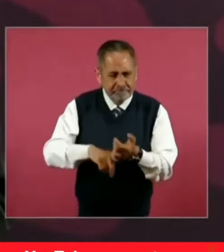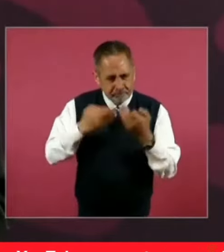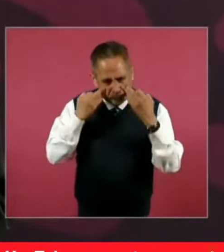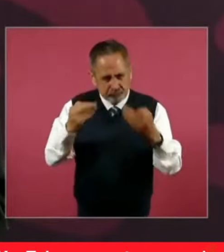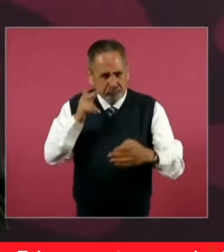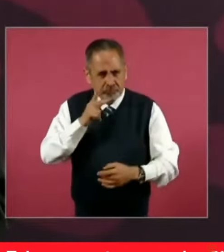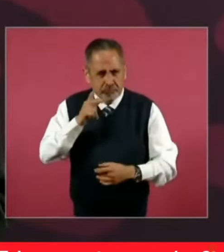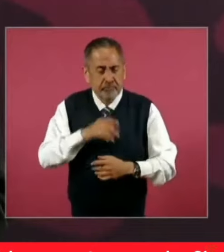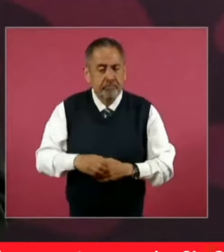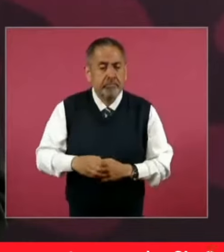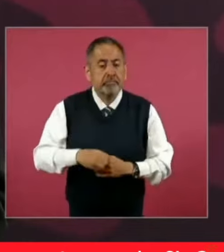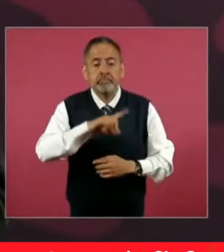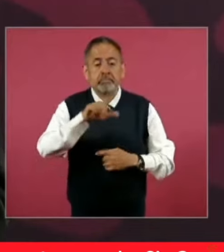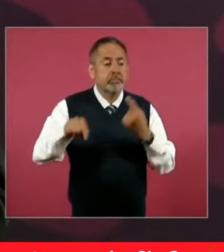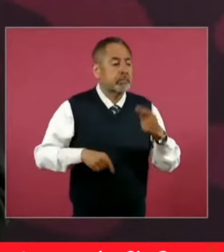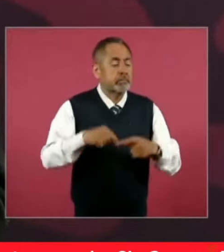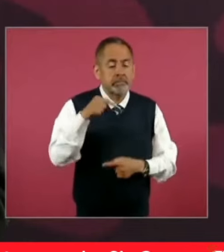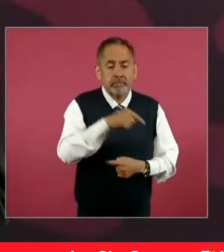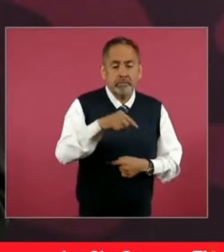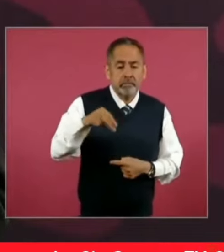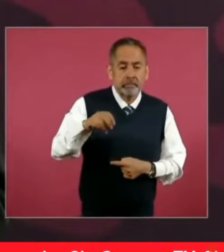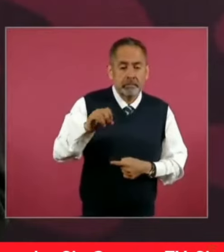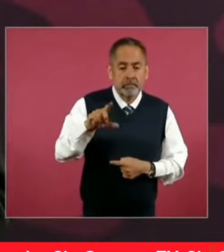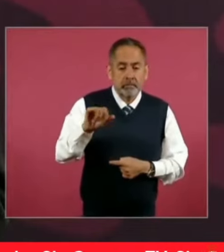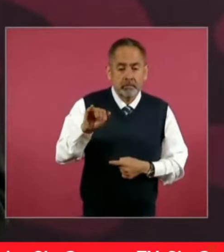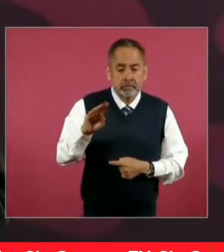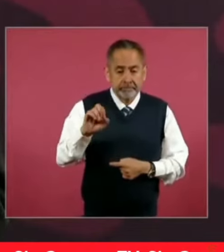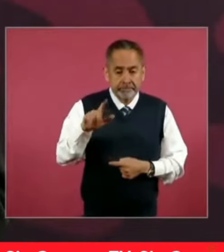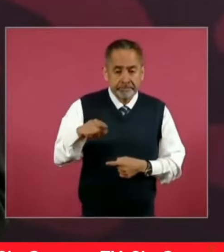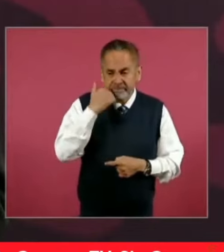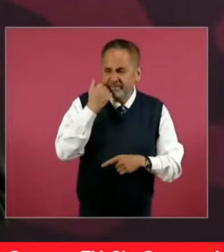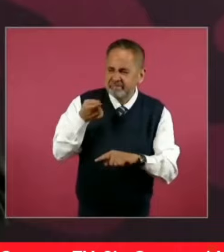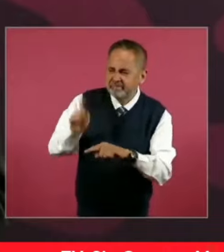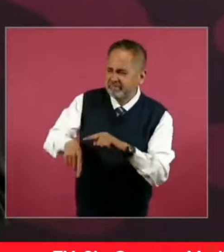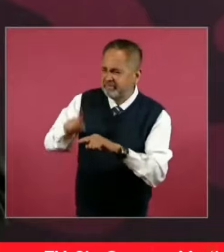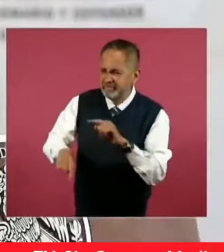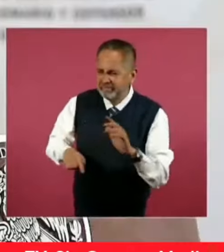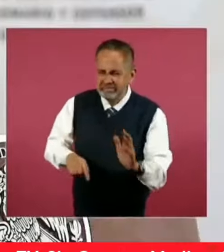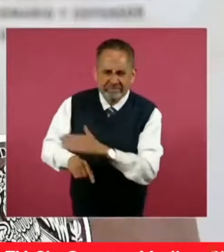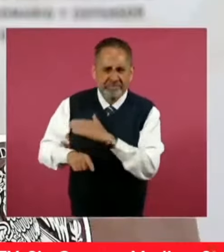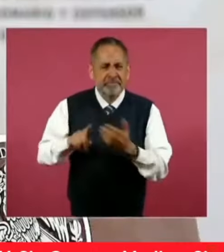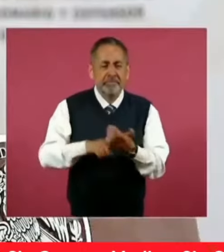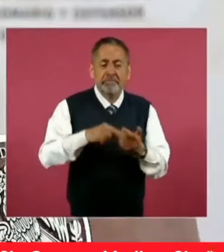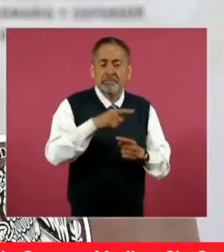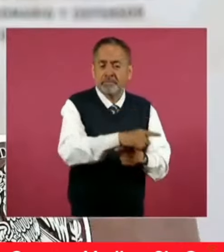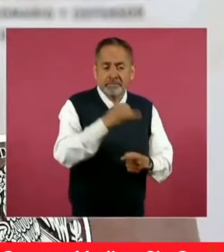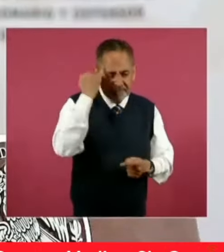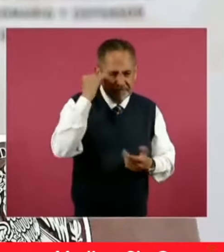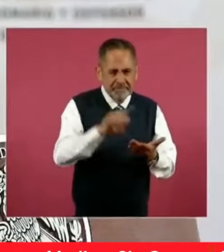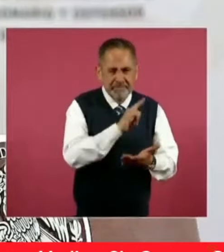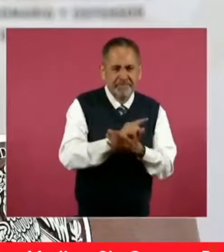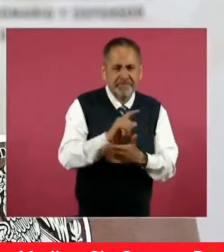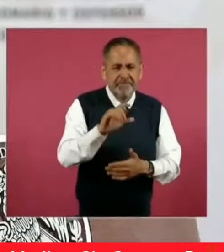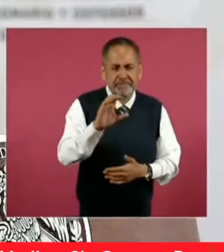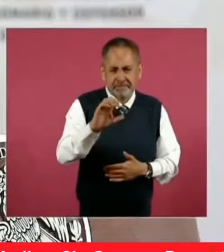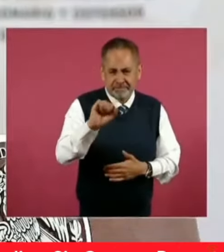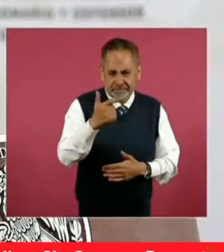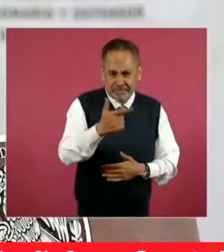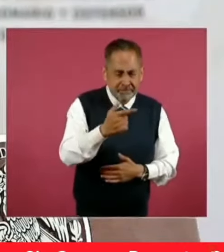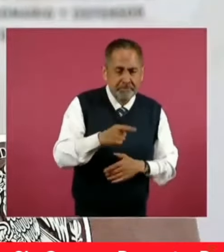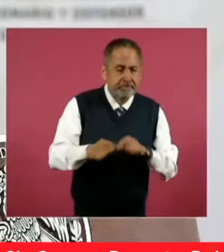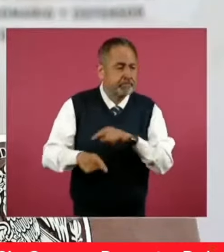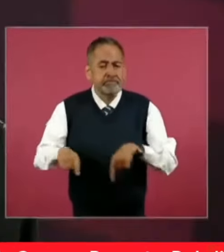El neoliberalismo quiso acabar con la propiedad social de la tierra con la contrarreforma salinista de 1992, pero los